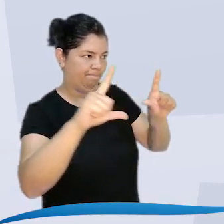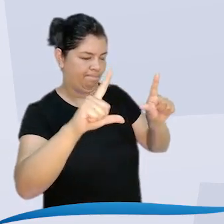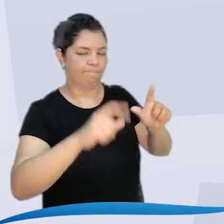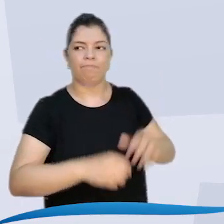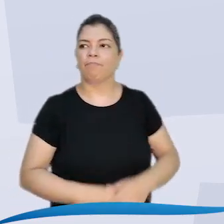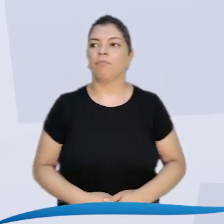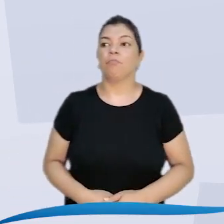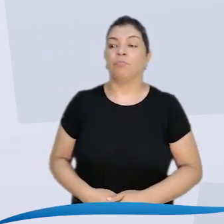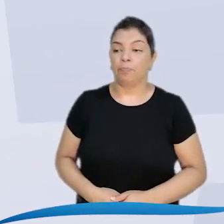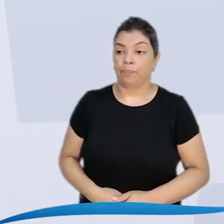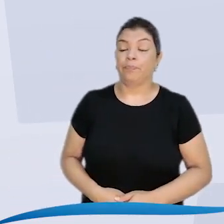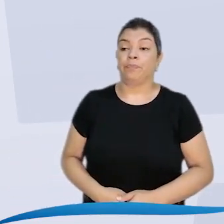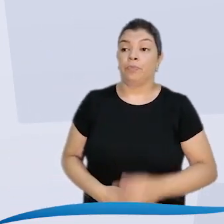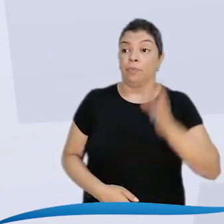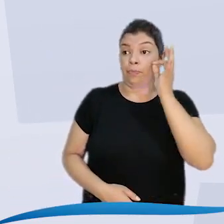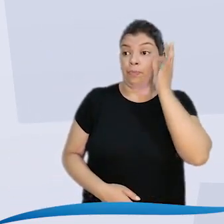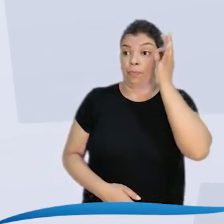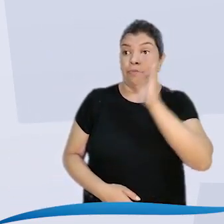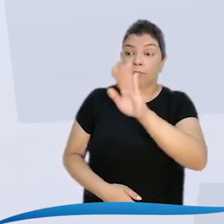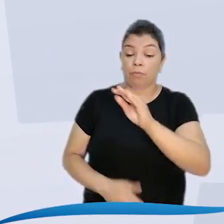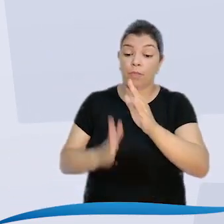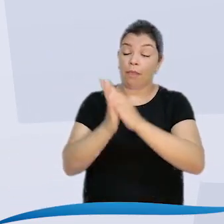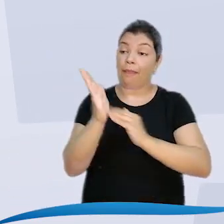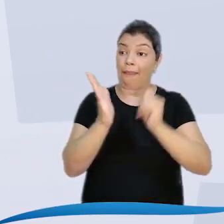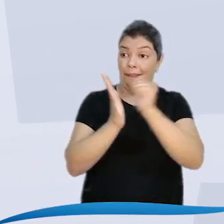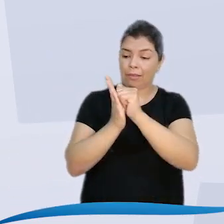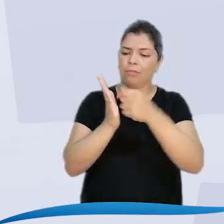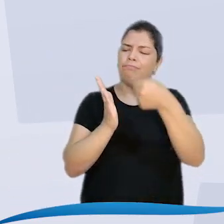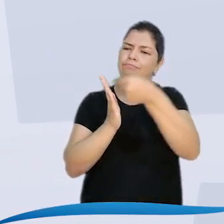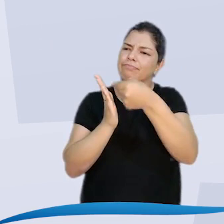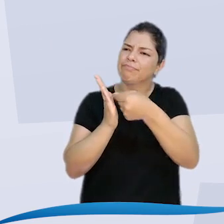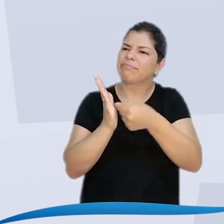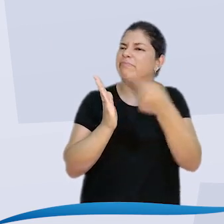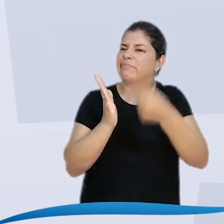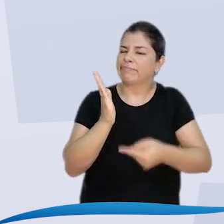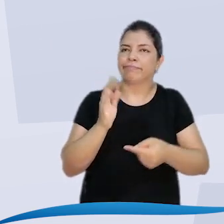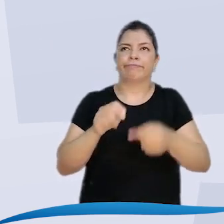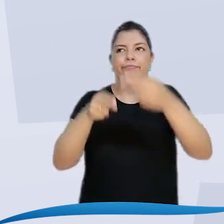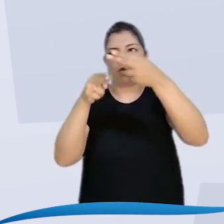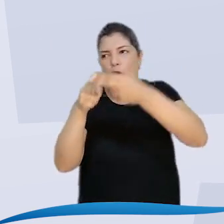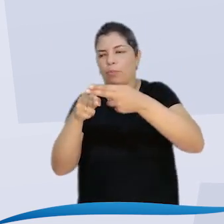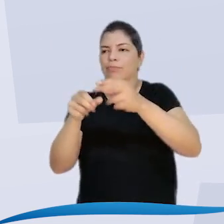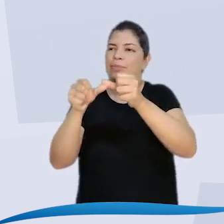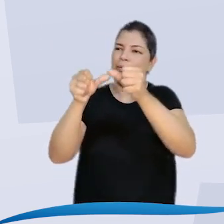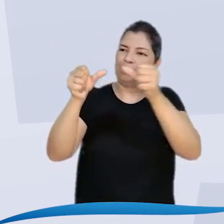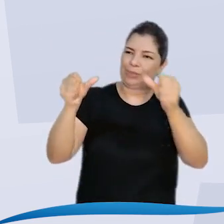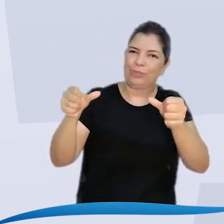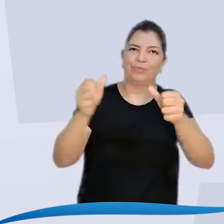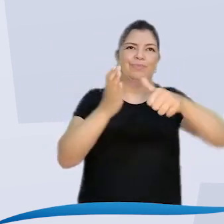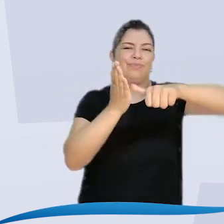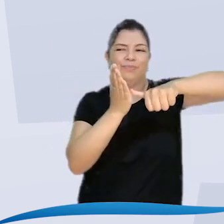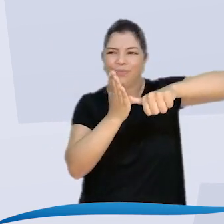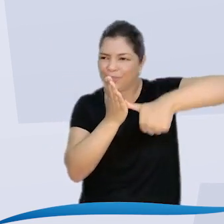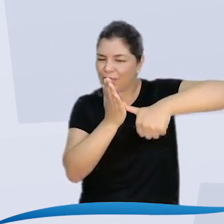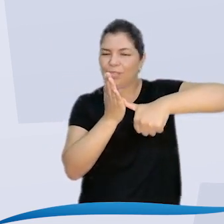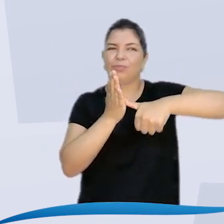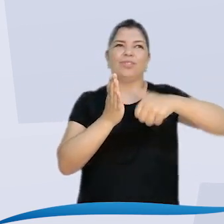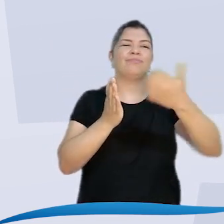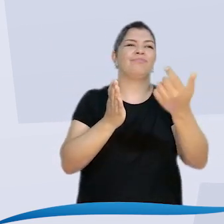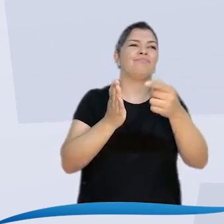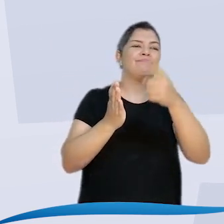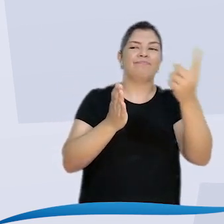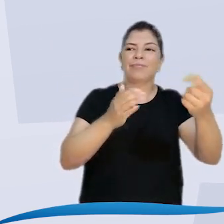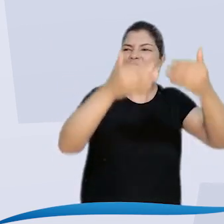Como primera medida, tengamos en cuenta que esta acta debe contener nombres y apellidos, documentos de identidad, categorías